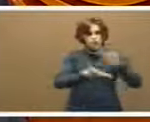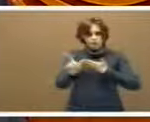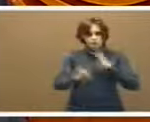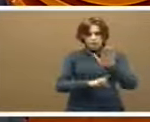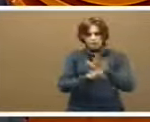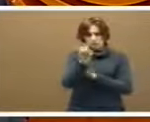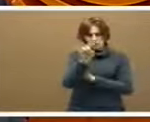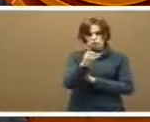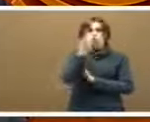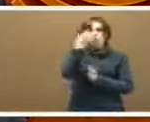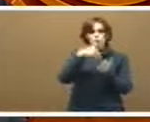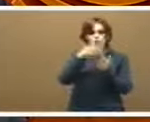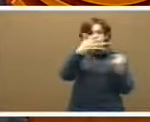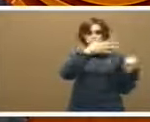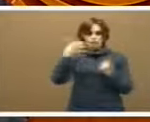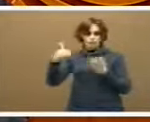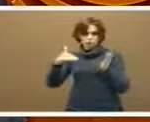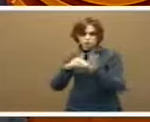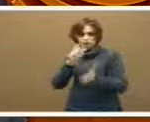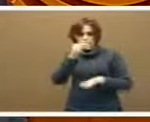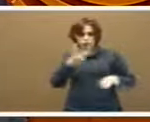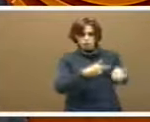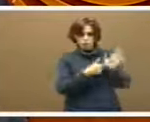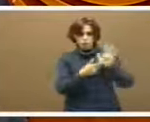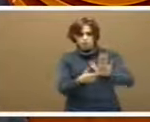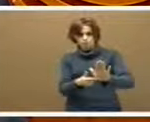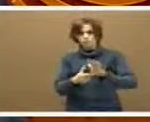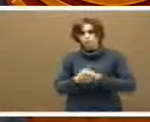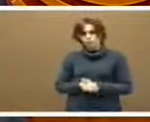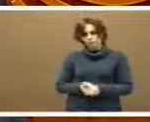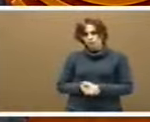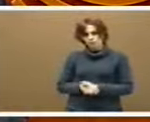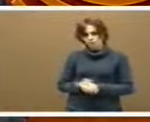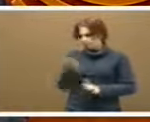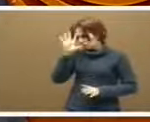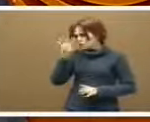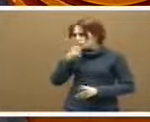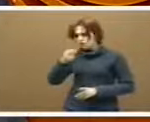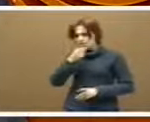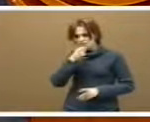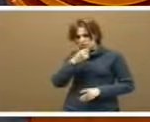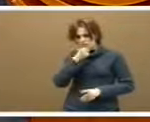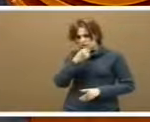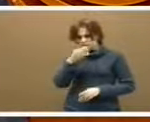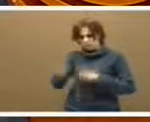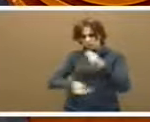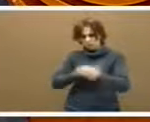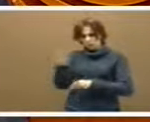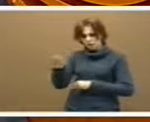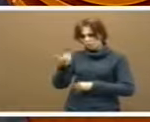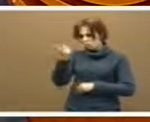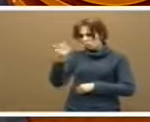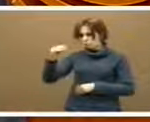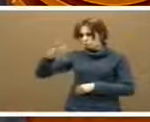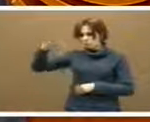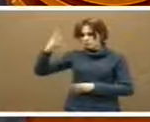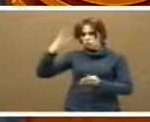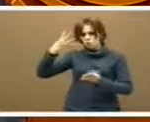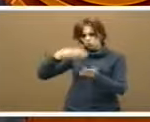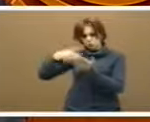de 1.600.000 euros. Creemos que lo que ha hecho el Grupo Socialista es de una cantidad mayor, si no recuerdo mal,